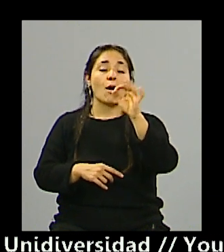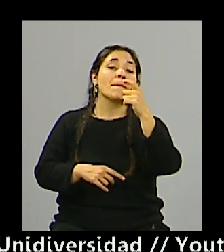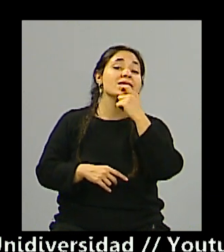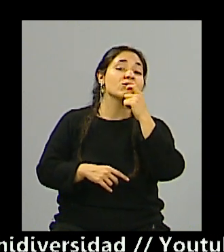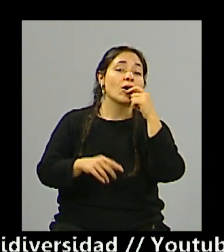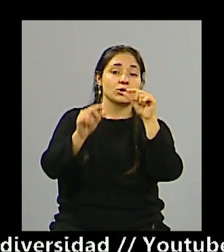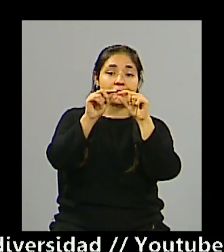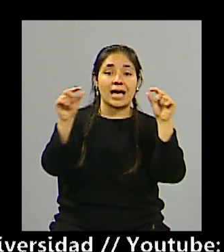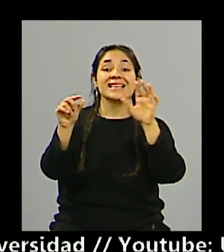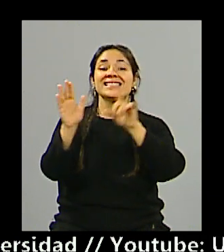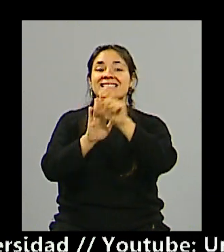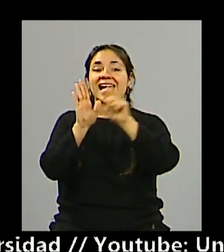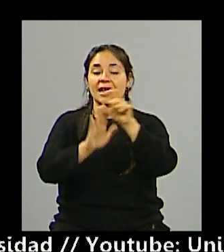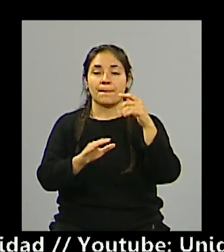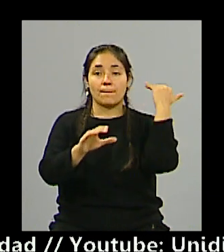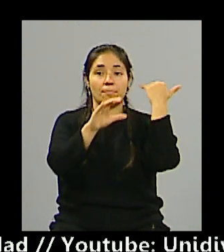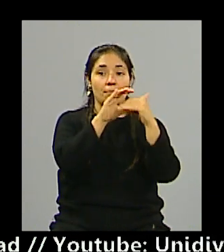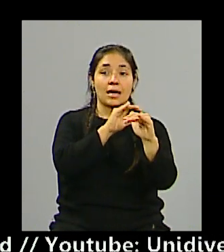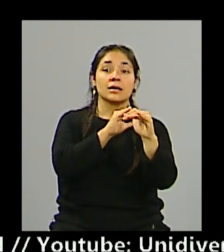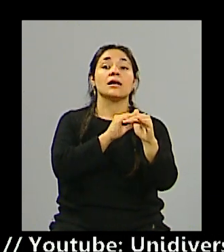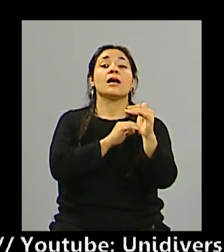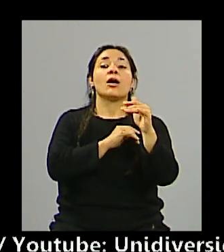Mendoza. El mail que tenemos es